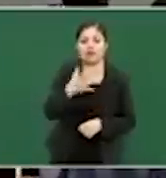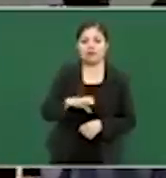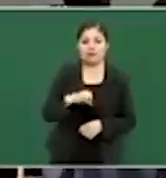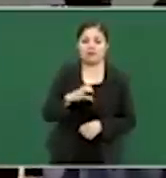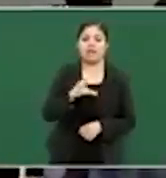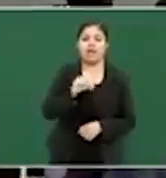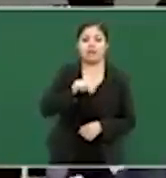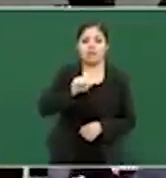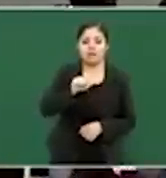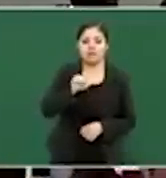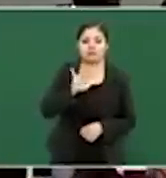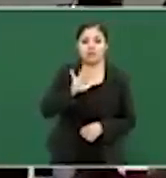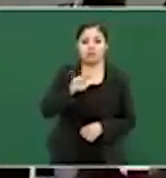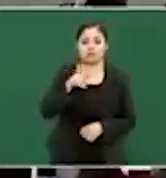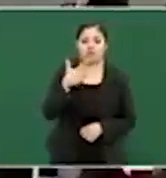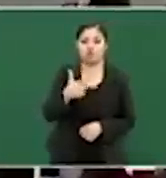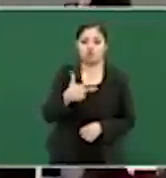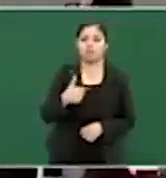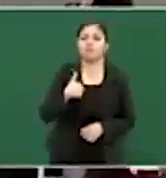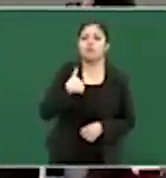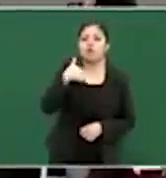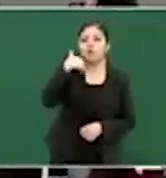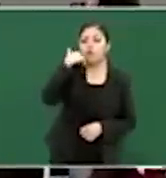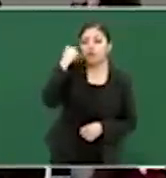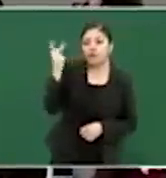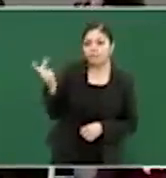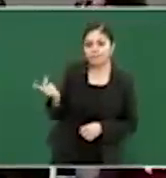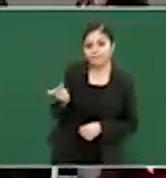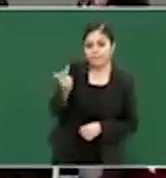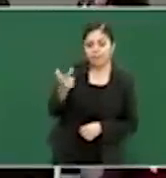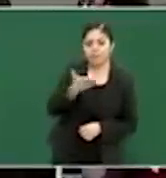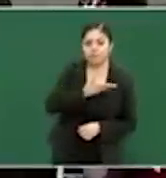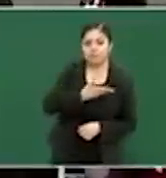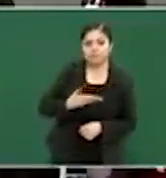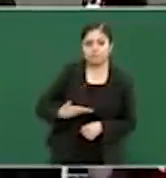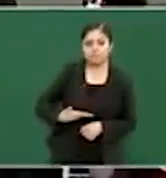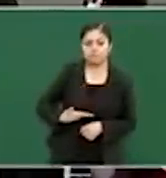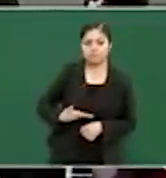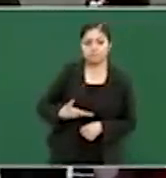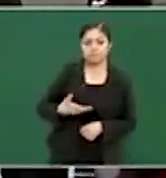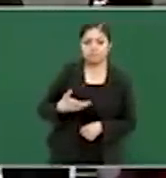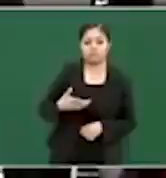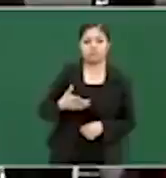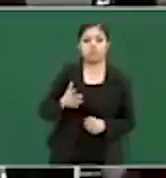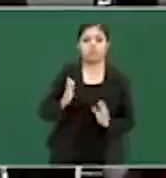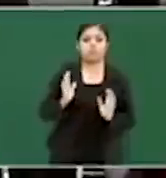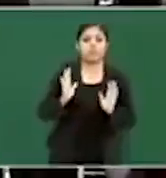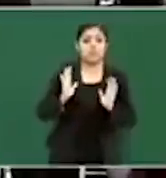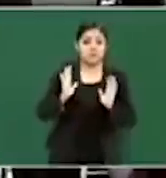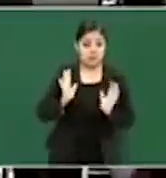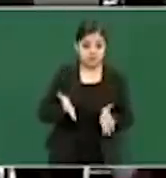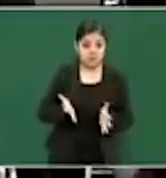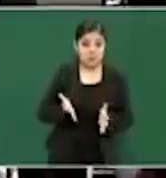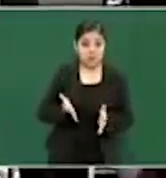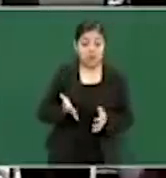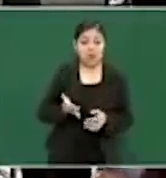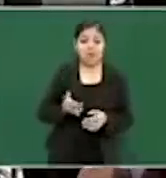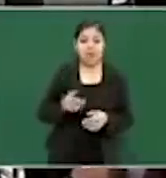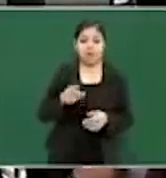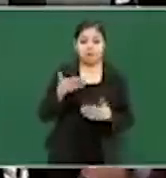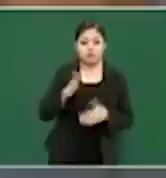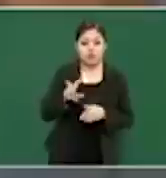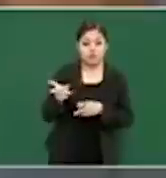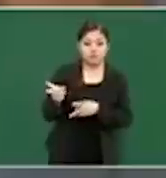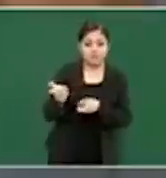Canal 58. Yo quisiera preguntarle, señor presidente, si ya se ganó realmente las vencidas a las bandas del